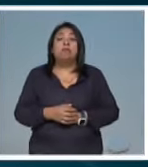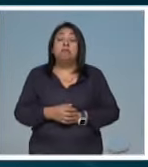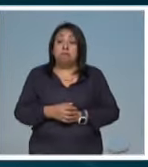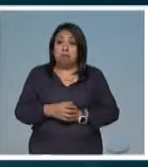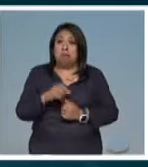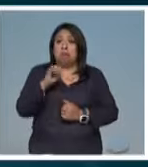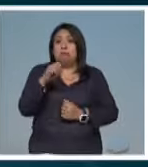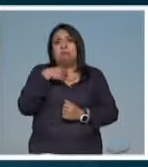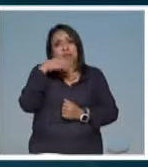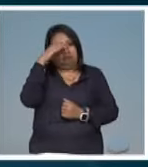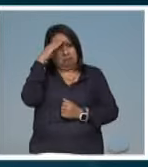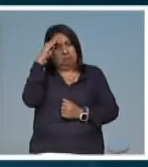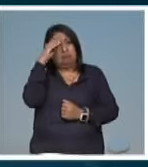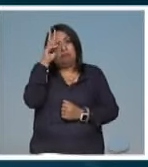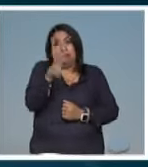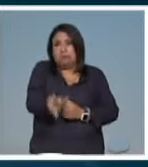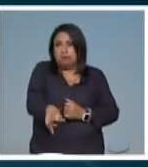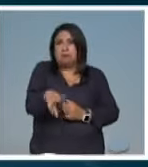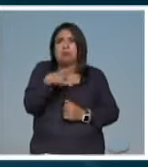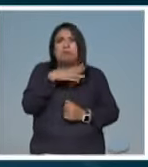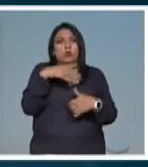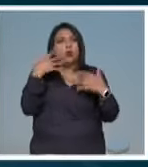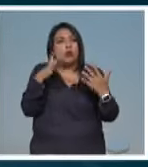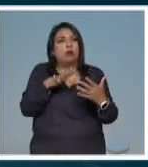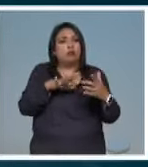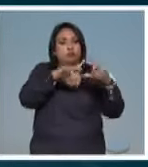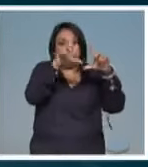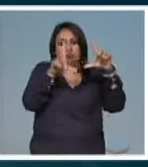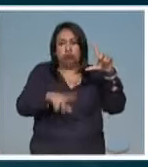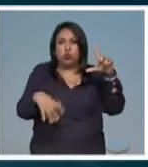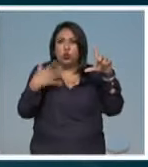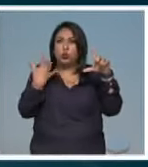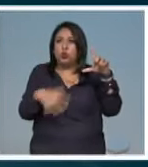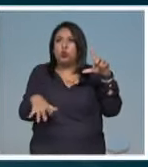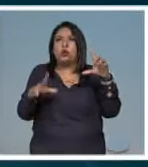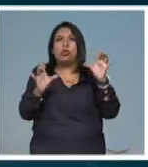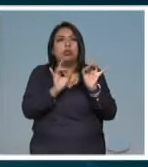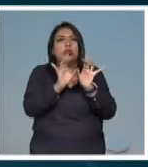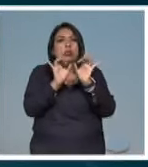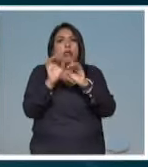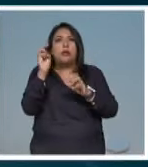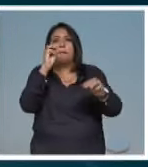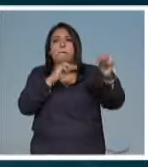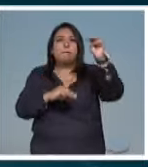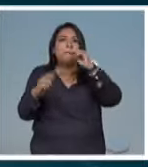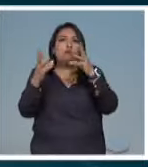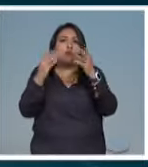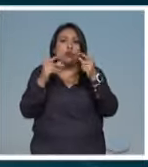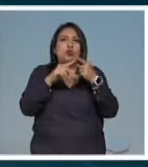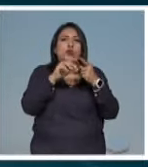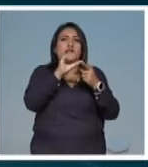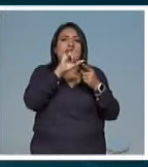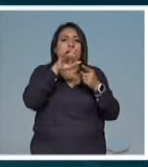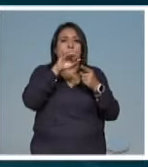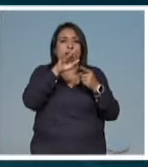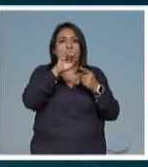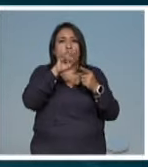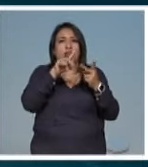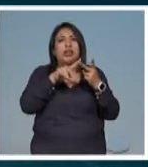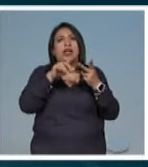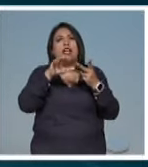Bueno, sí, pensándolo bien, la verdad es que tenemos un territorio sumamente accidentado, la Sierra Madre Oriental, Occidental,